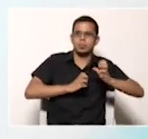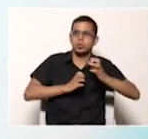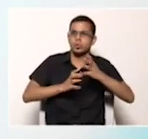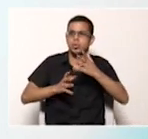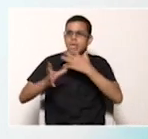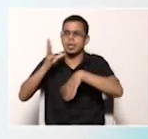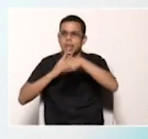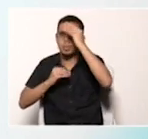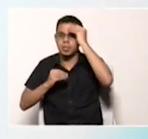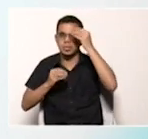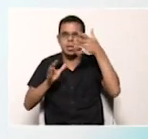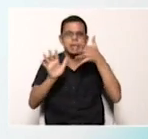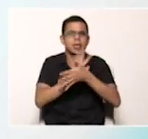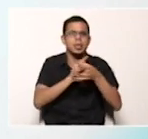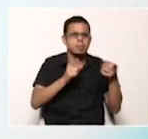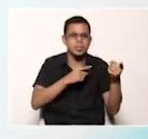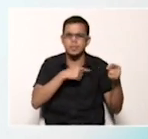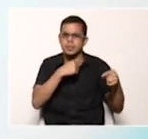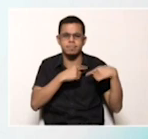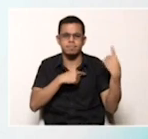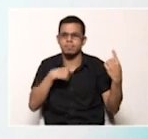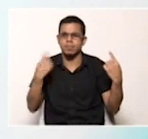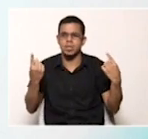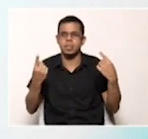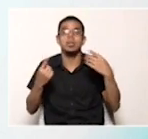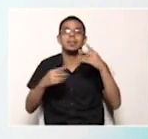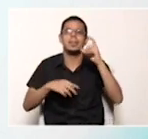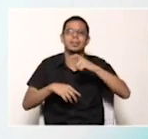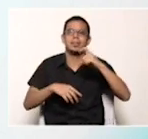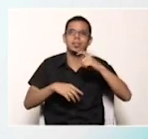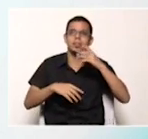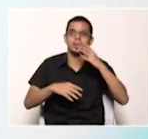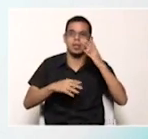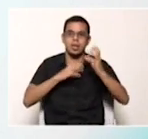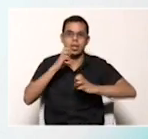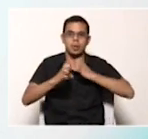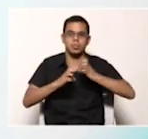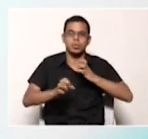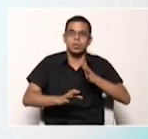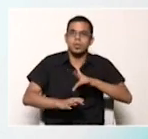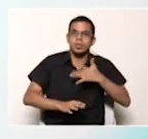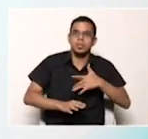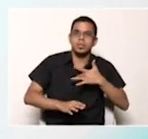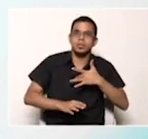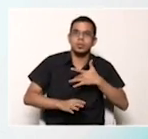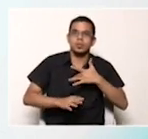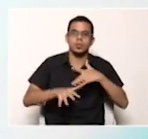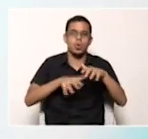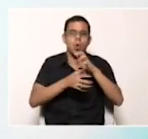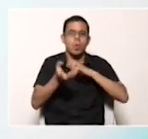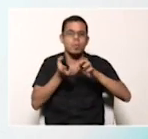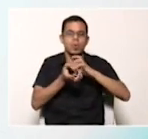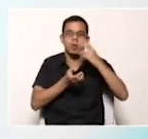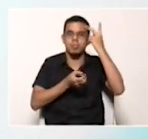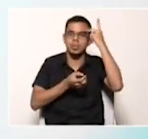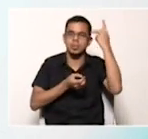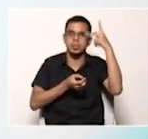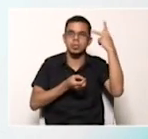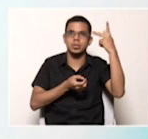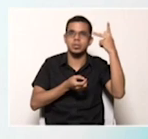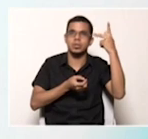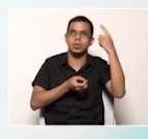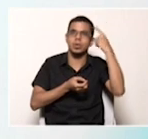aprendizaje. Interesa conocer que las emociones y sentimientos son elementos psicológicos que actúan como